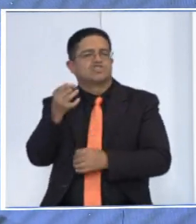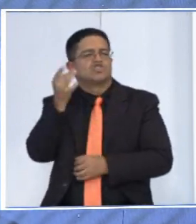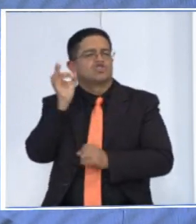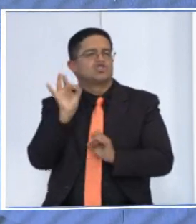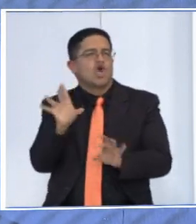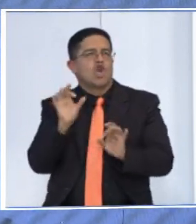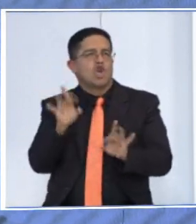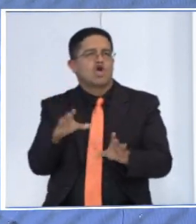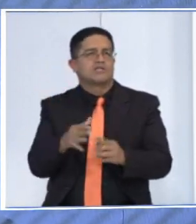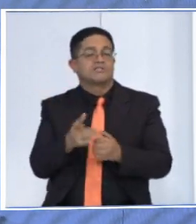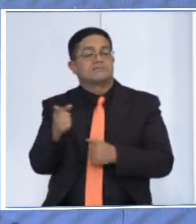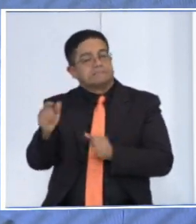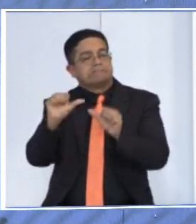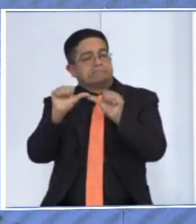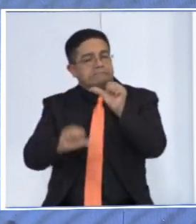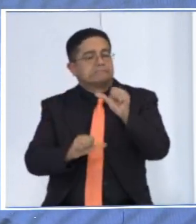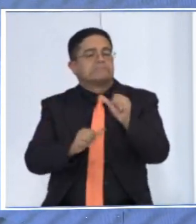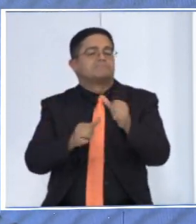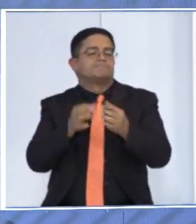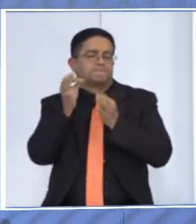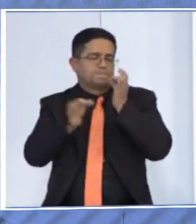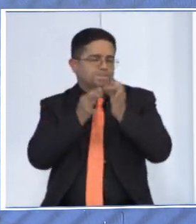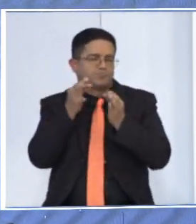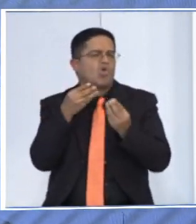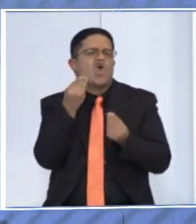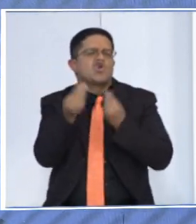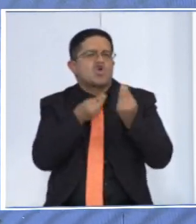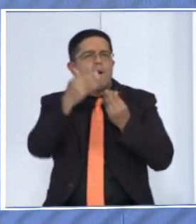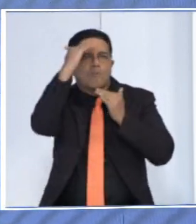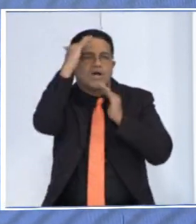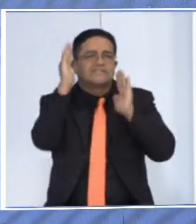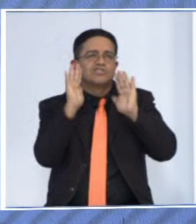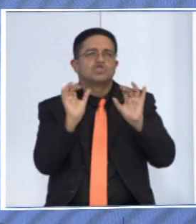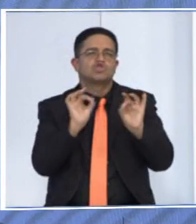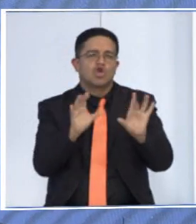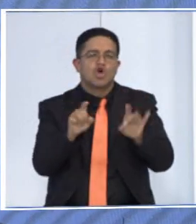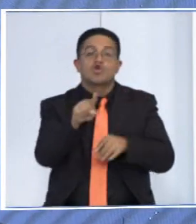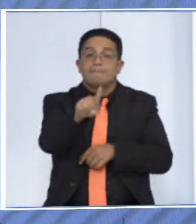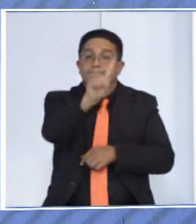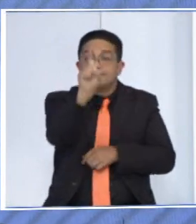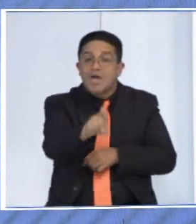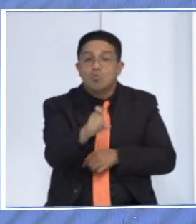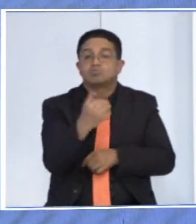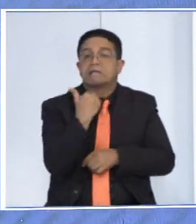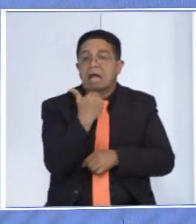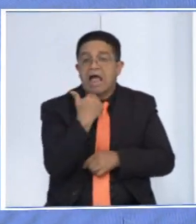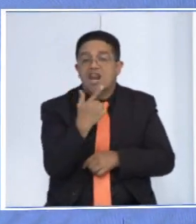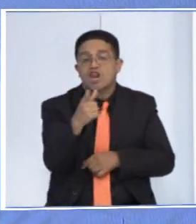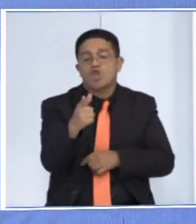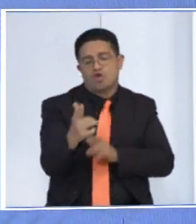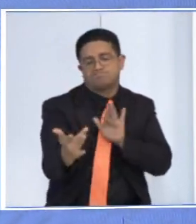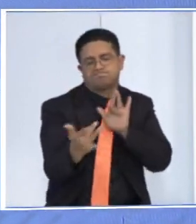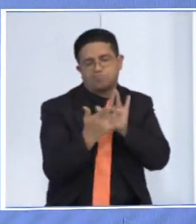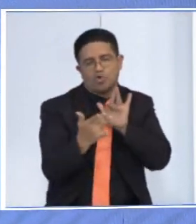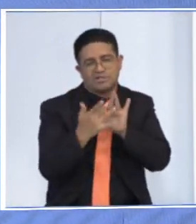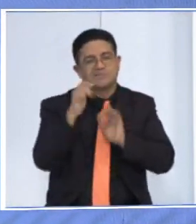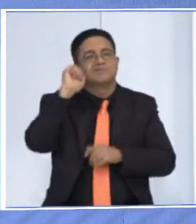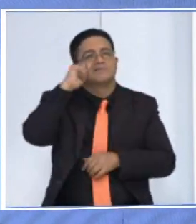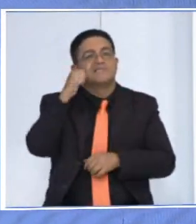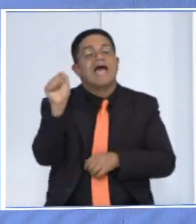Así que estaremos hablando sobre el dolor crónico y cómo tratarlo Así que si tiene preguntas o comentarios las redes sociales están a su